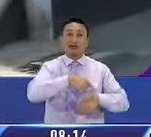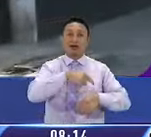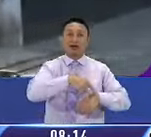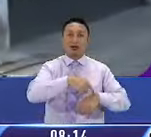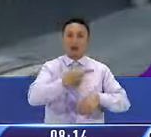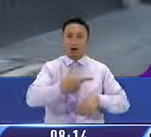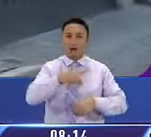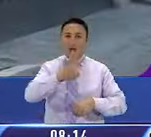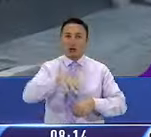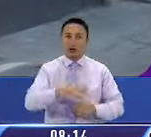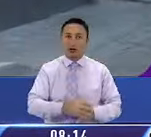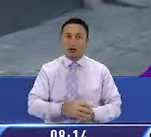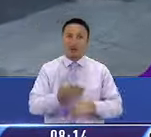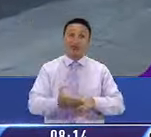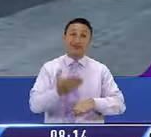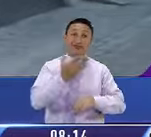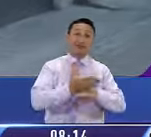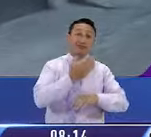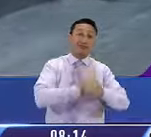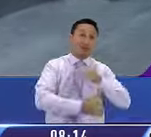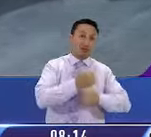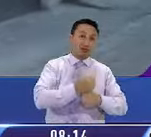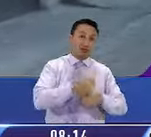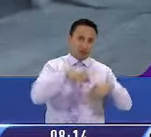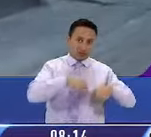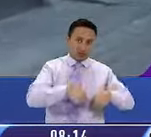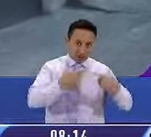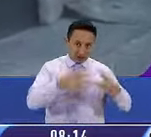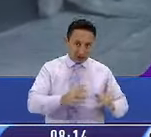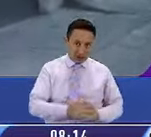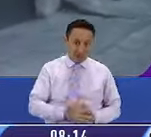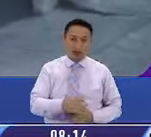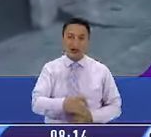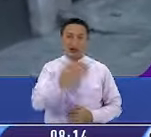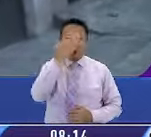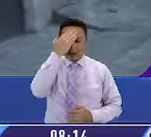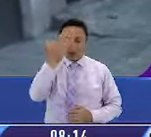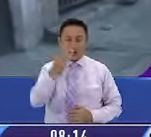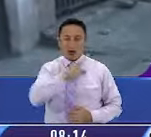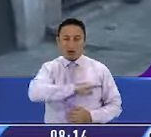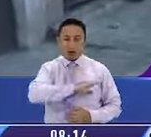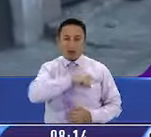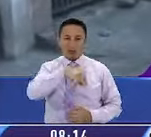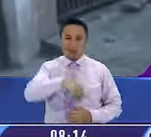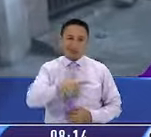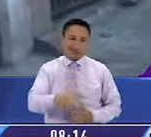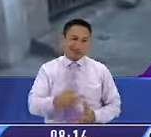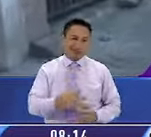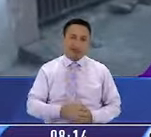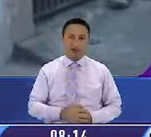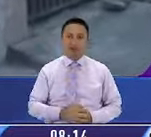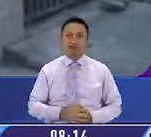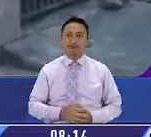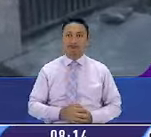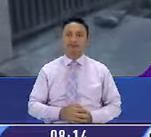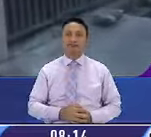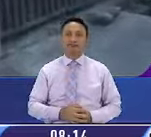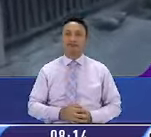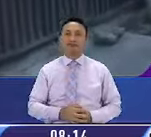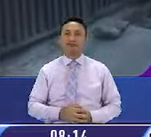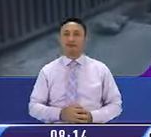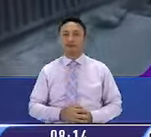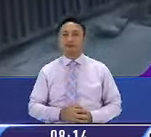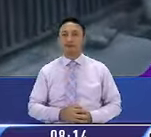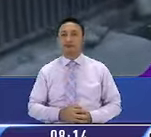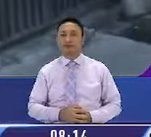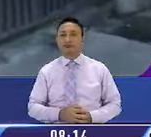había pasado años atrás la misma situación. Entonces, ya sabe el municipio qué es lo que pasa en esta calle. Ahora, algo importante